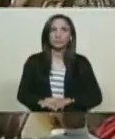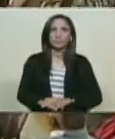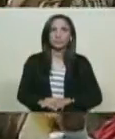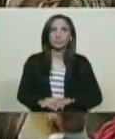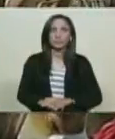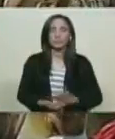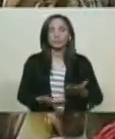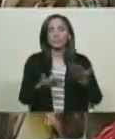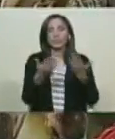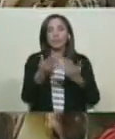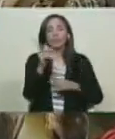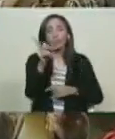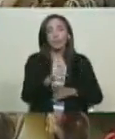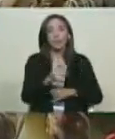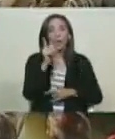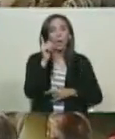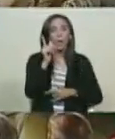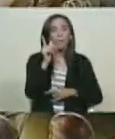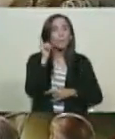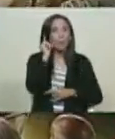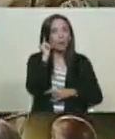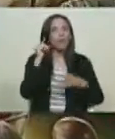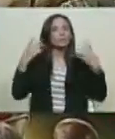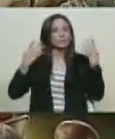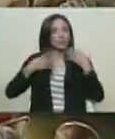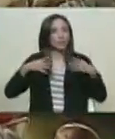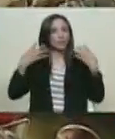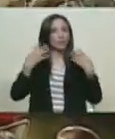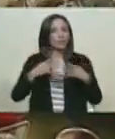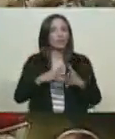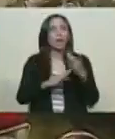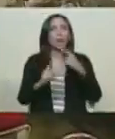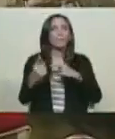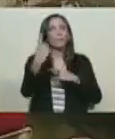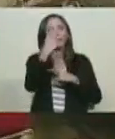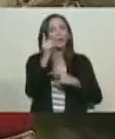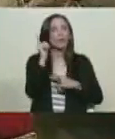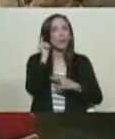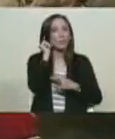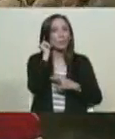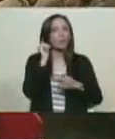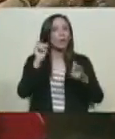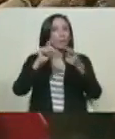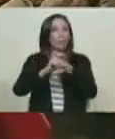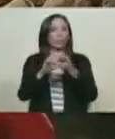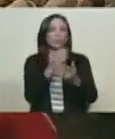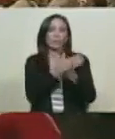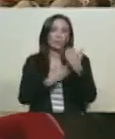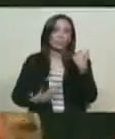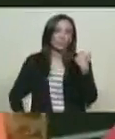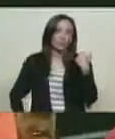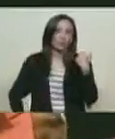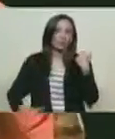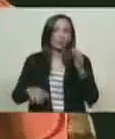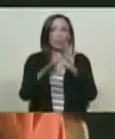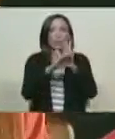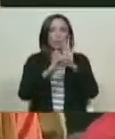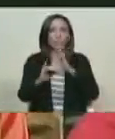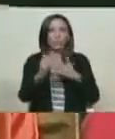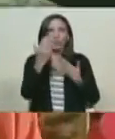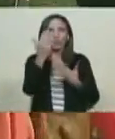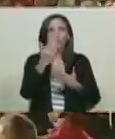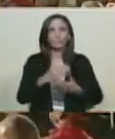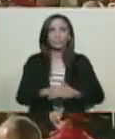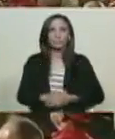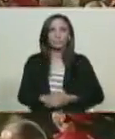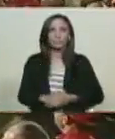compañera y camarada Cilia Flores de Maduro, primera combatiente, constituyente.